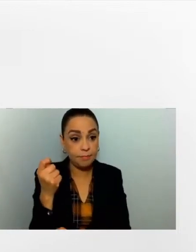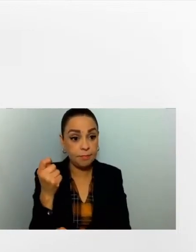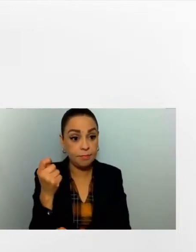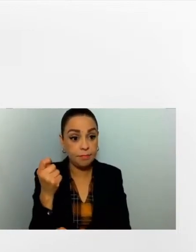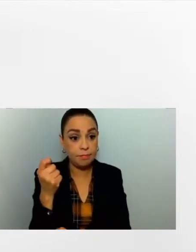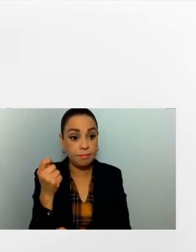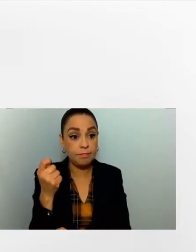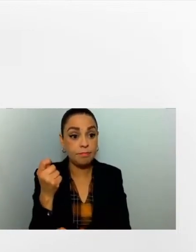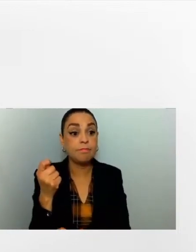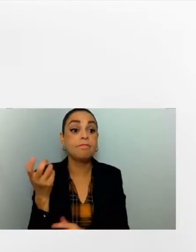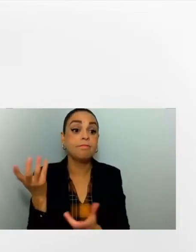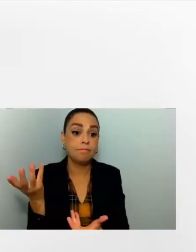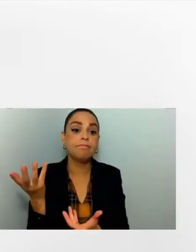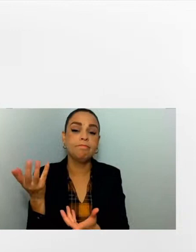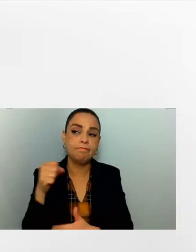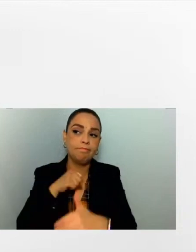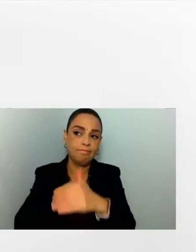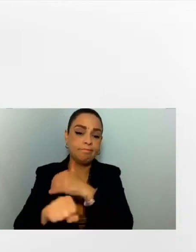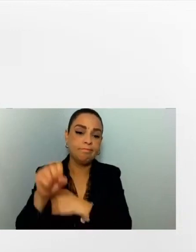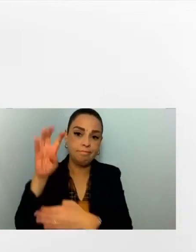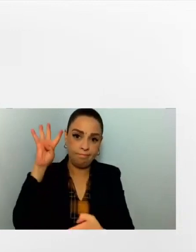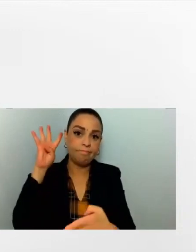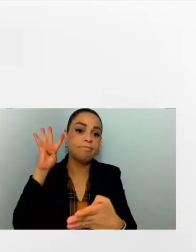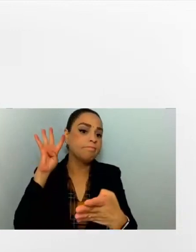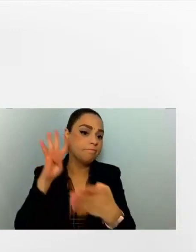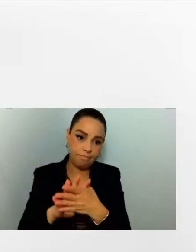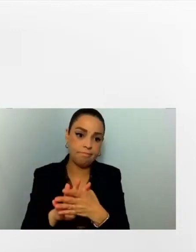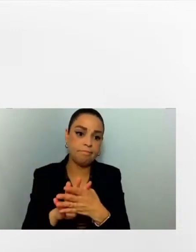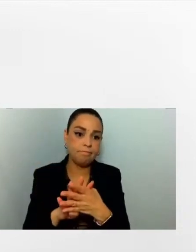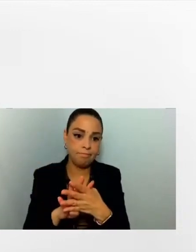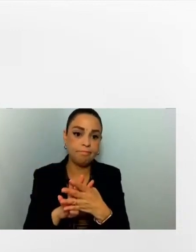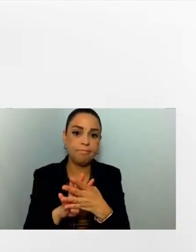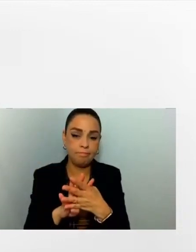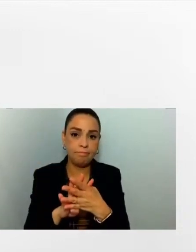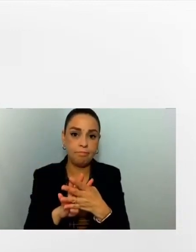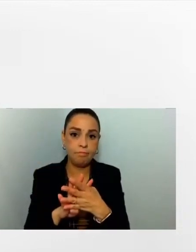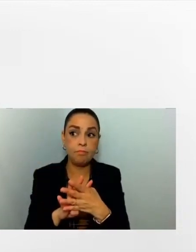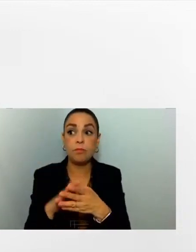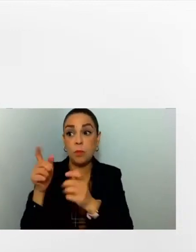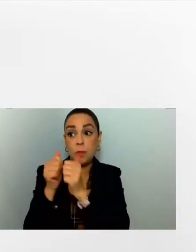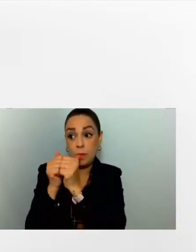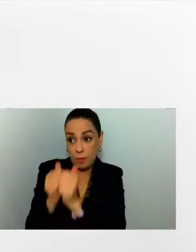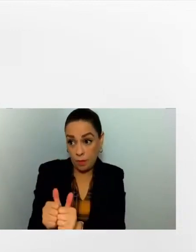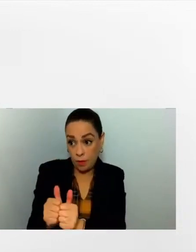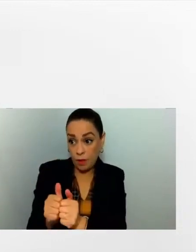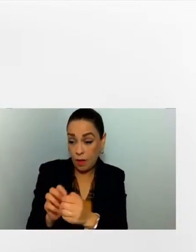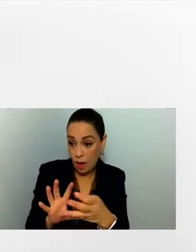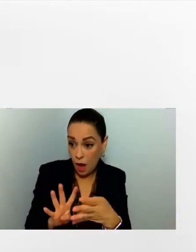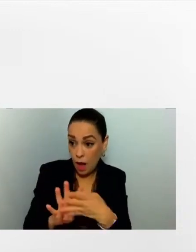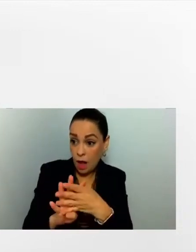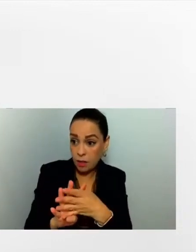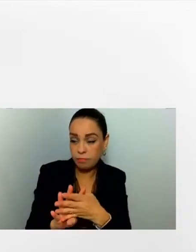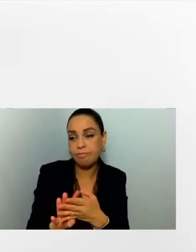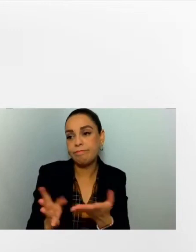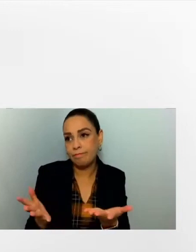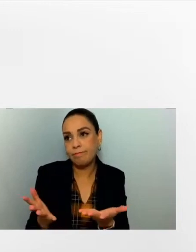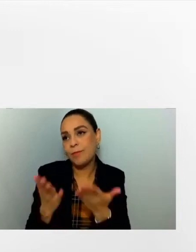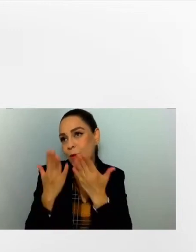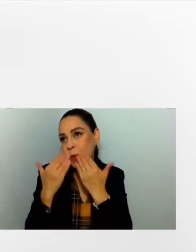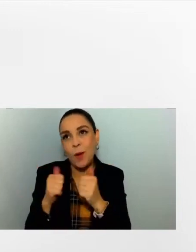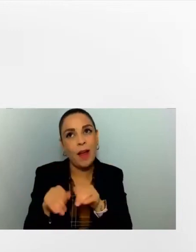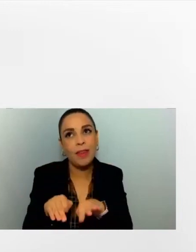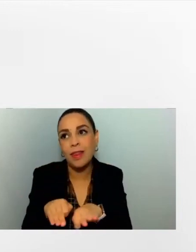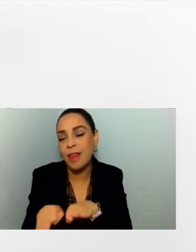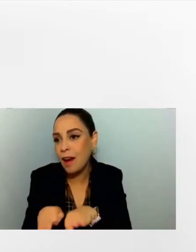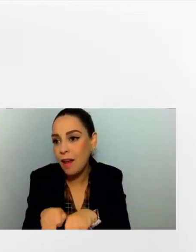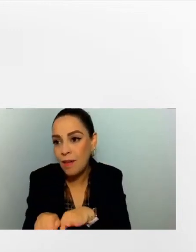pena de prisión, y entonces, al estar en la cárcel, no tiene un empleo, o los empleos que hay